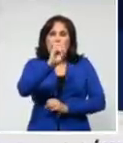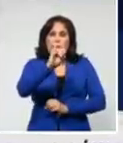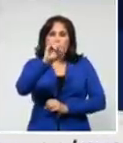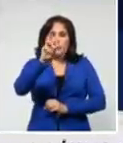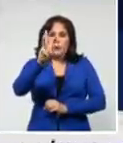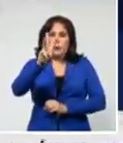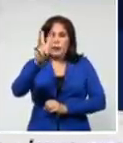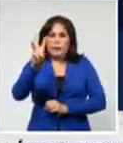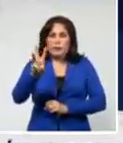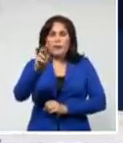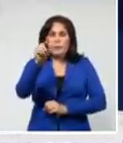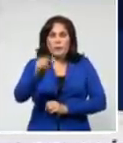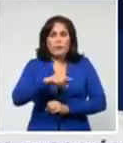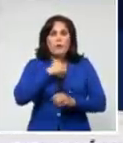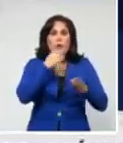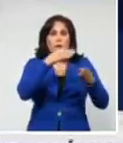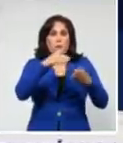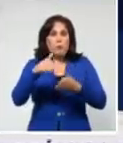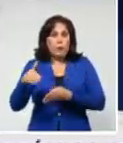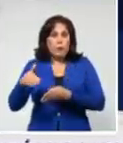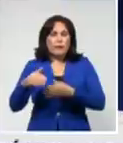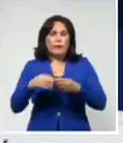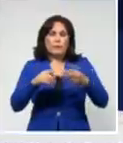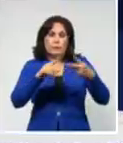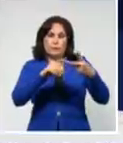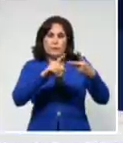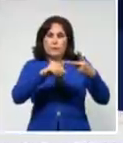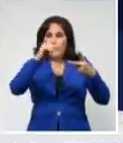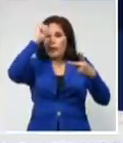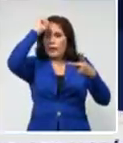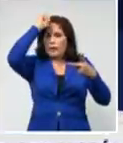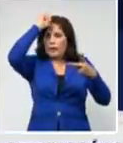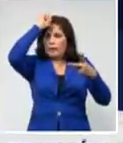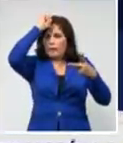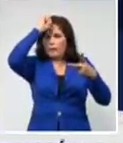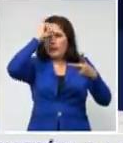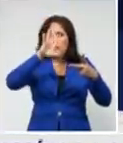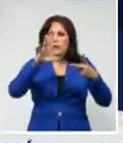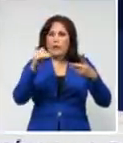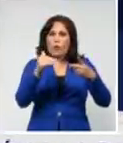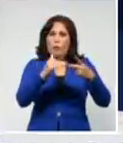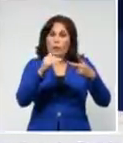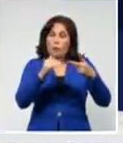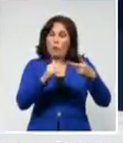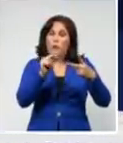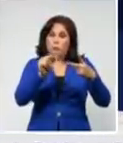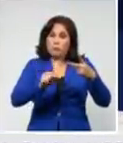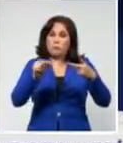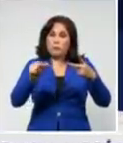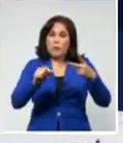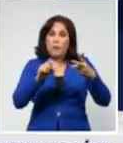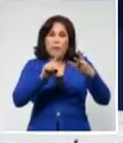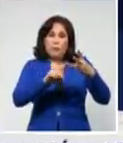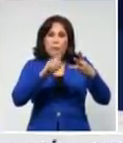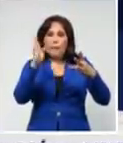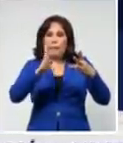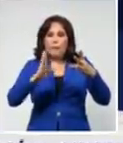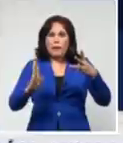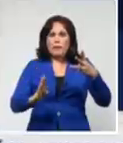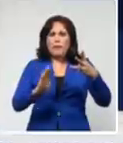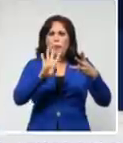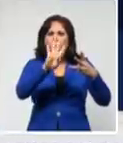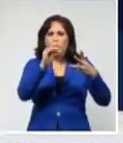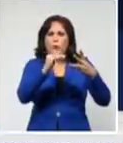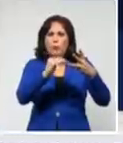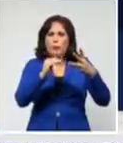197.633 casos fallecidos. La India con más de 5 millones, Brasil con 4